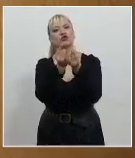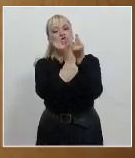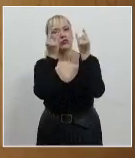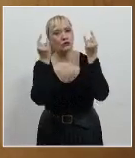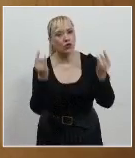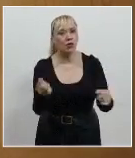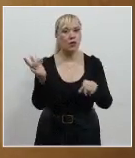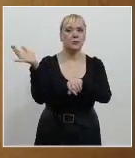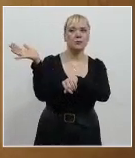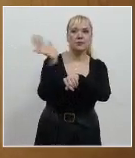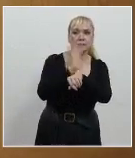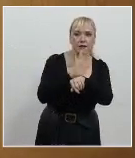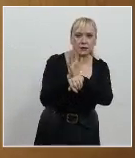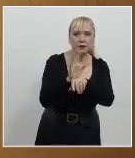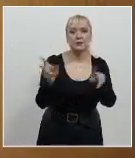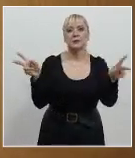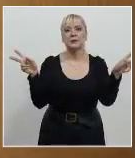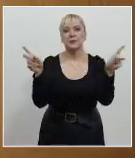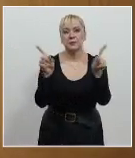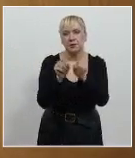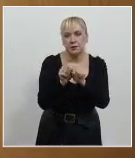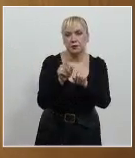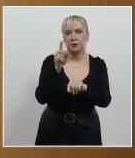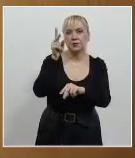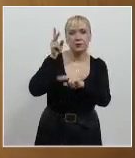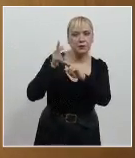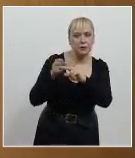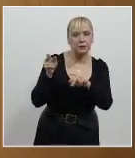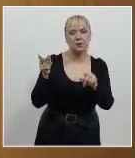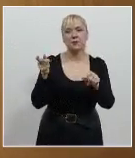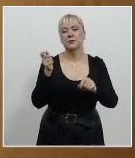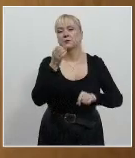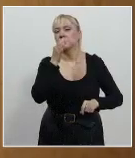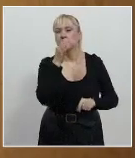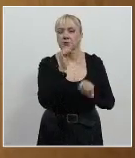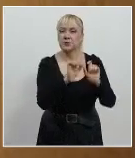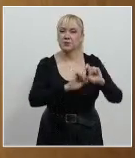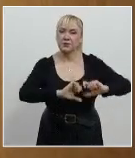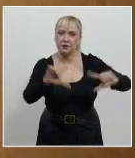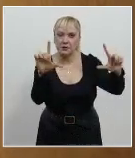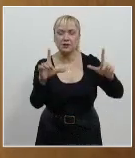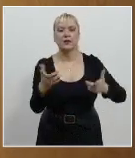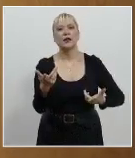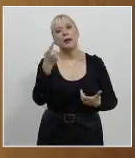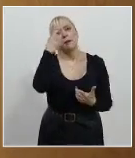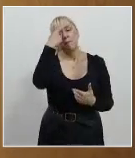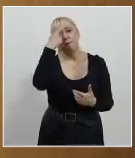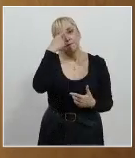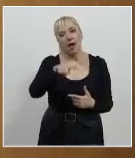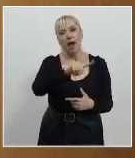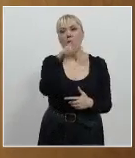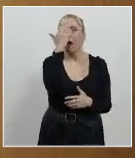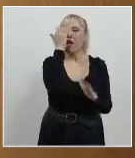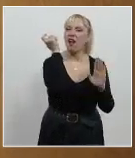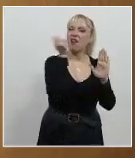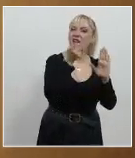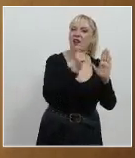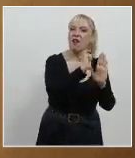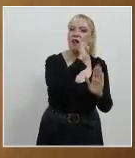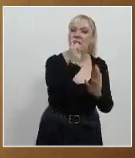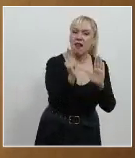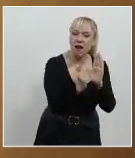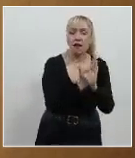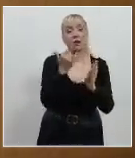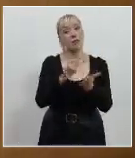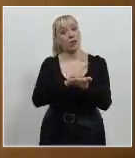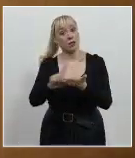audiovisuales que buscan fomentar una cultura jurídica, pero también una cultura a favor de